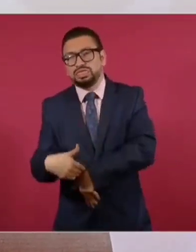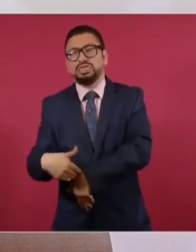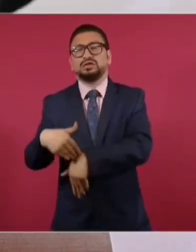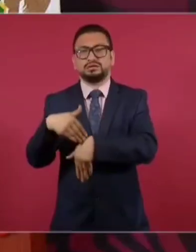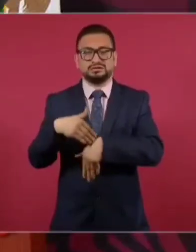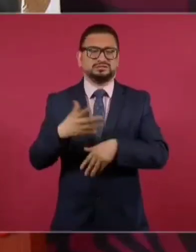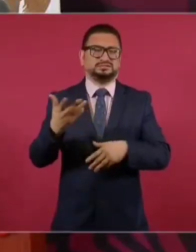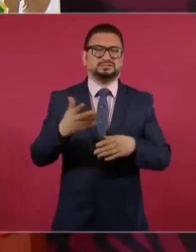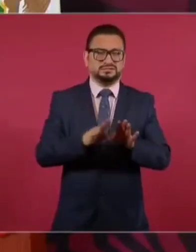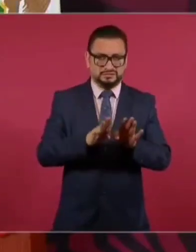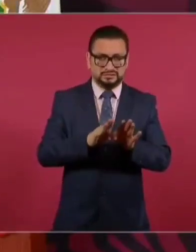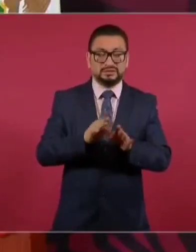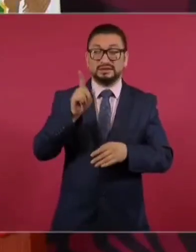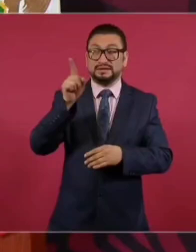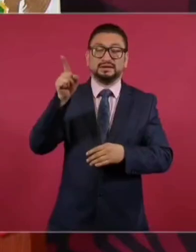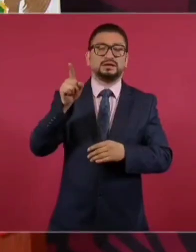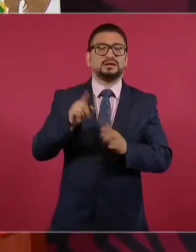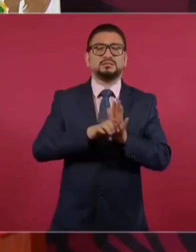los